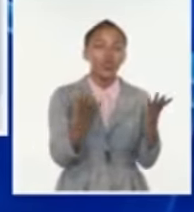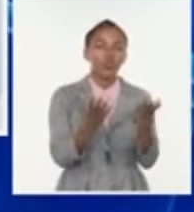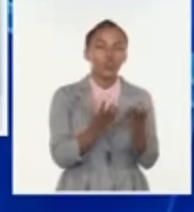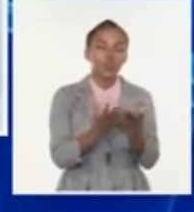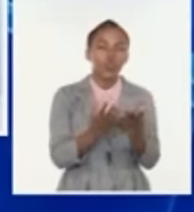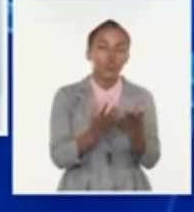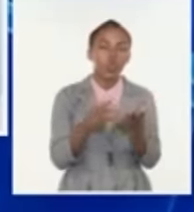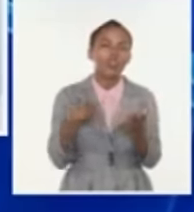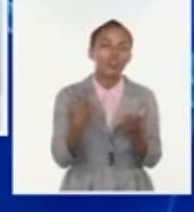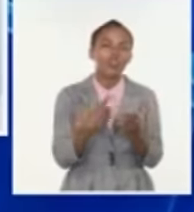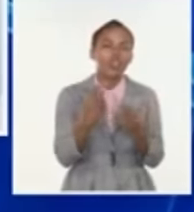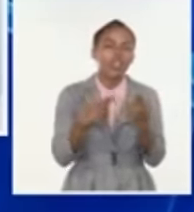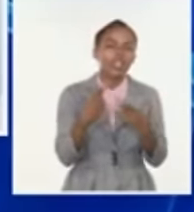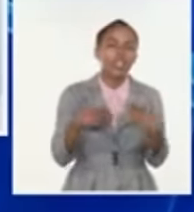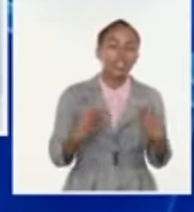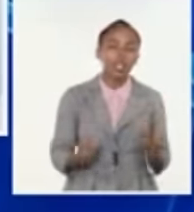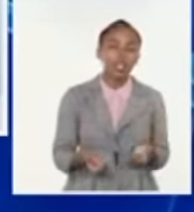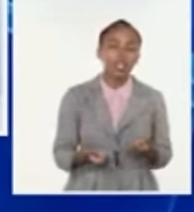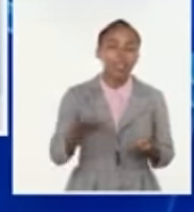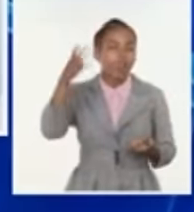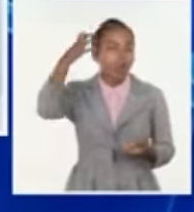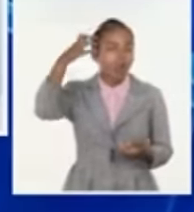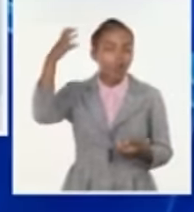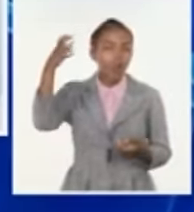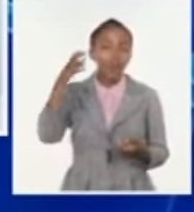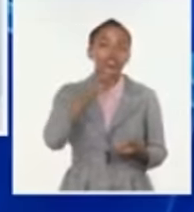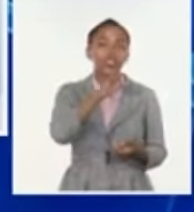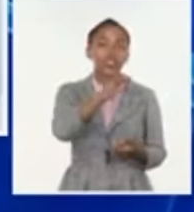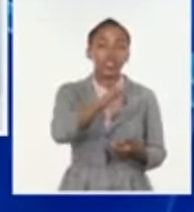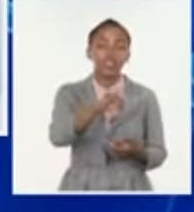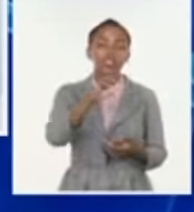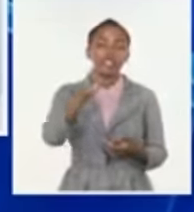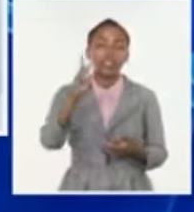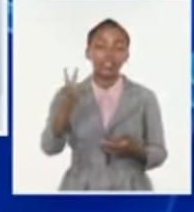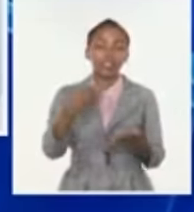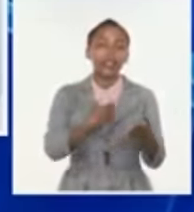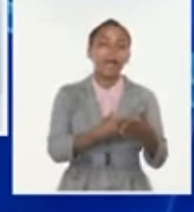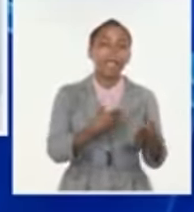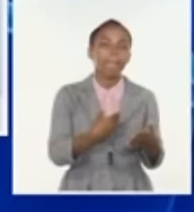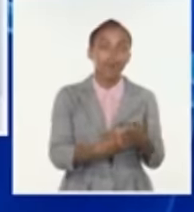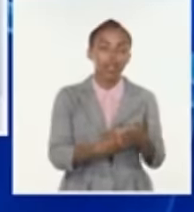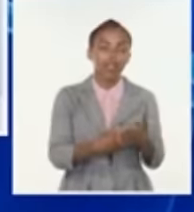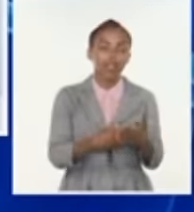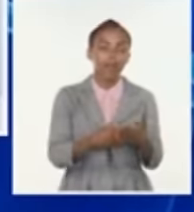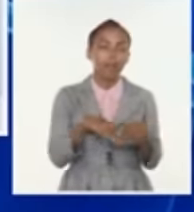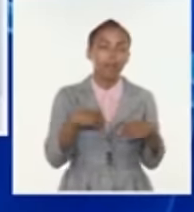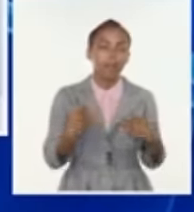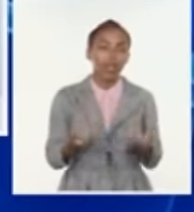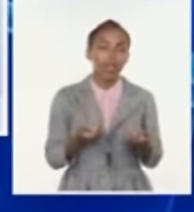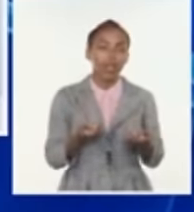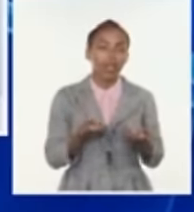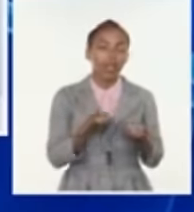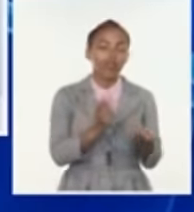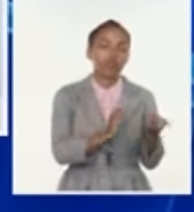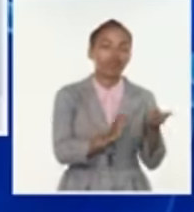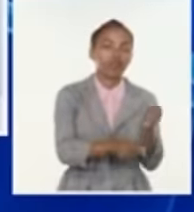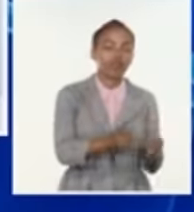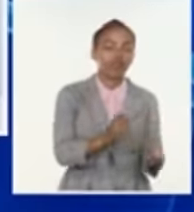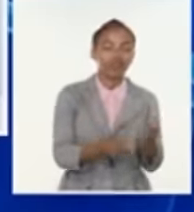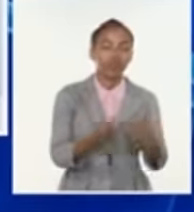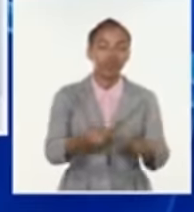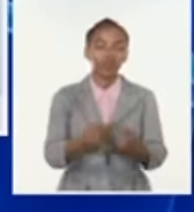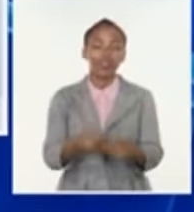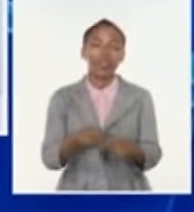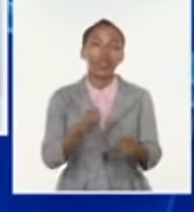nosotros autorizamos desde el gobierno 73 empresas para que le importaran a las MIPYMES, a todo eso.